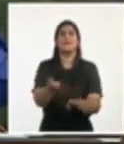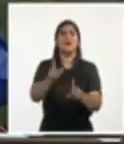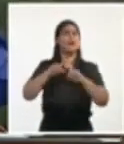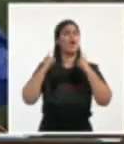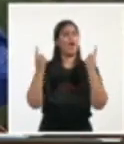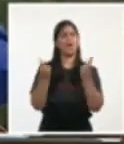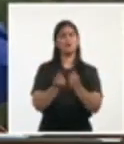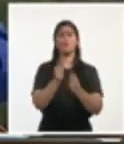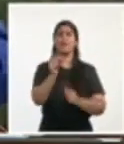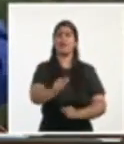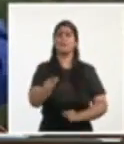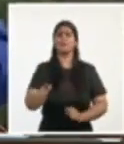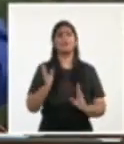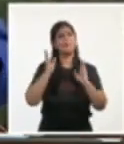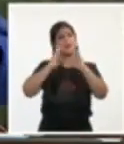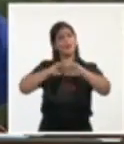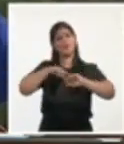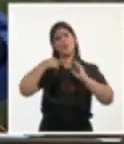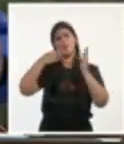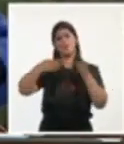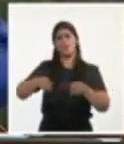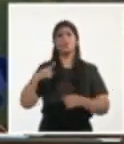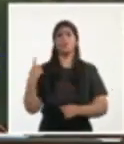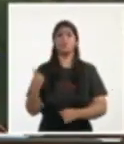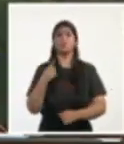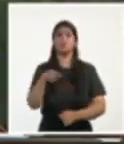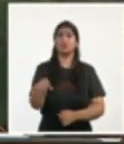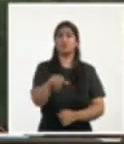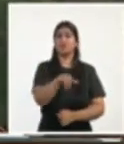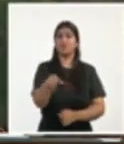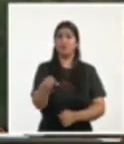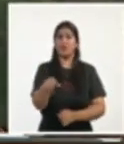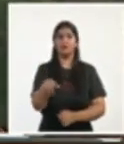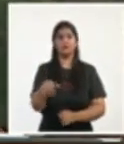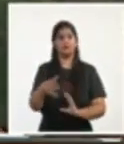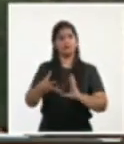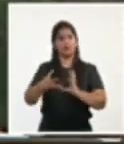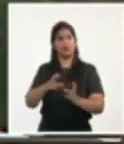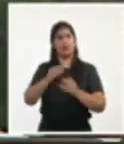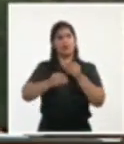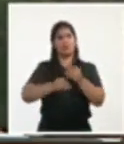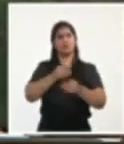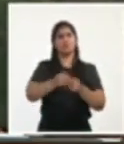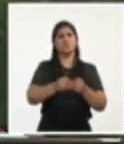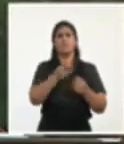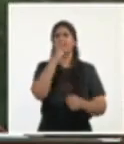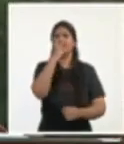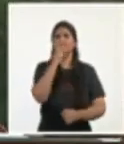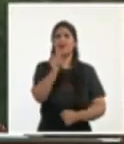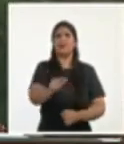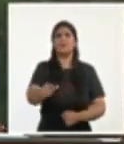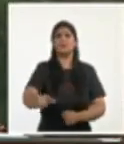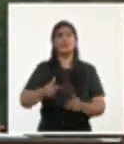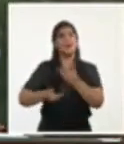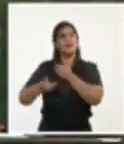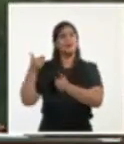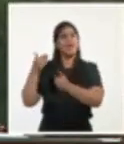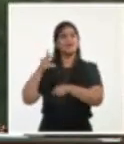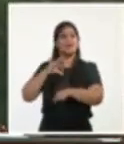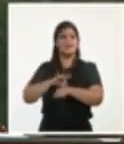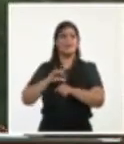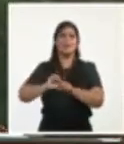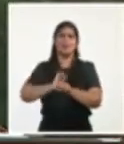Tenemos protocolos incluso para atender a los que ya han sido convalecientes de la enfermedad, y ahí está presente la vocación humanista de la